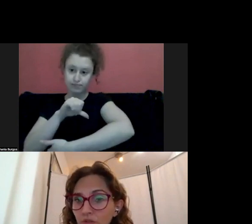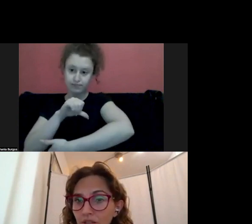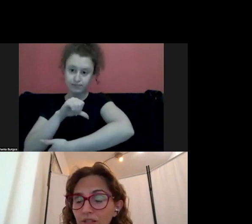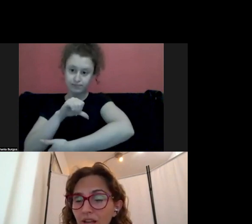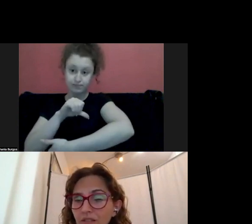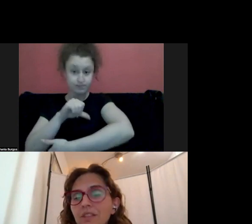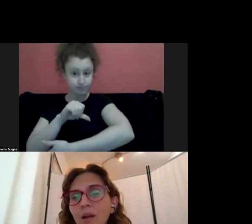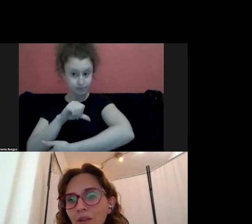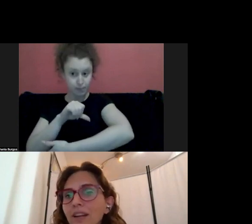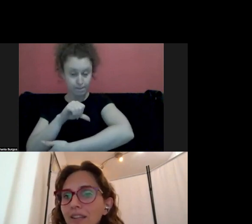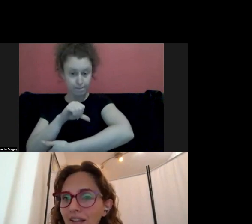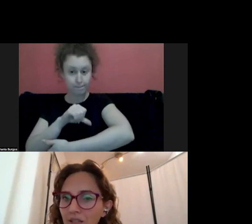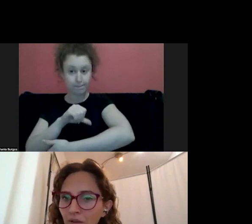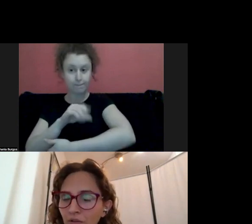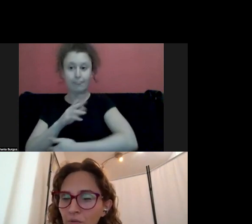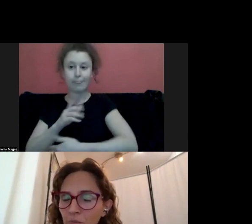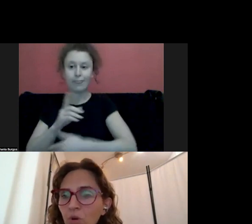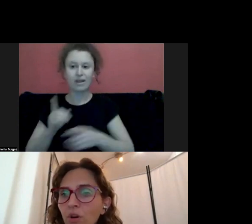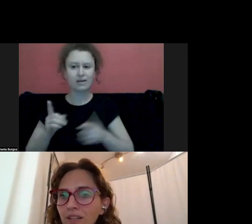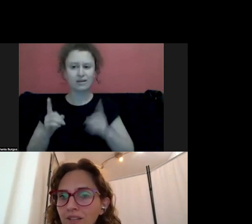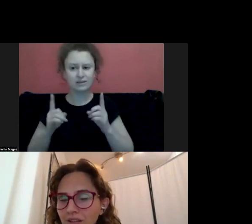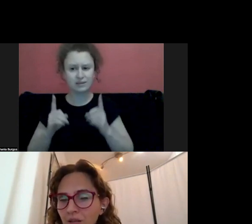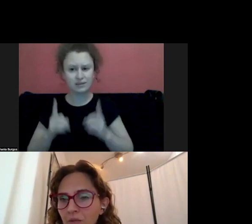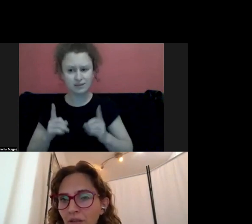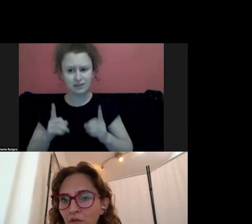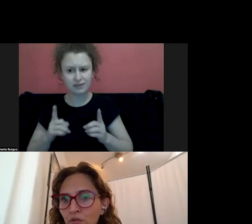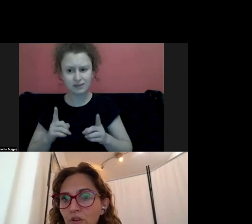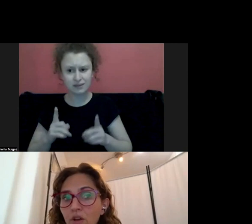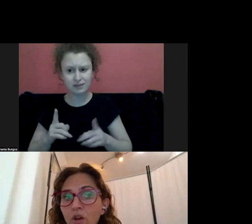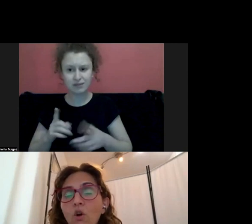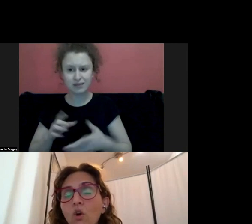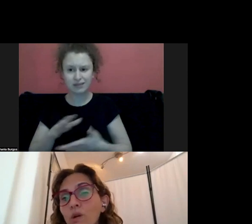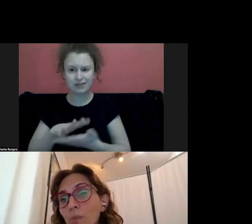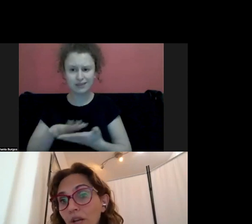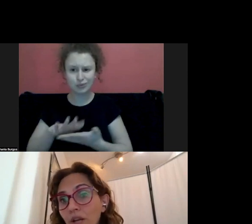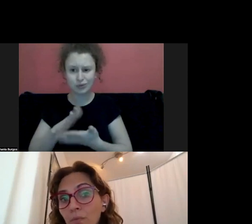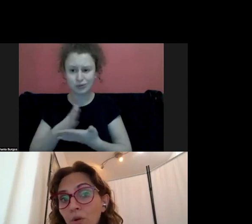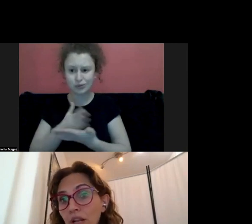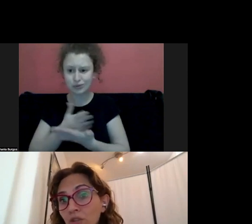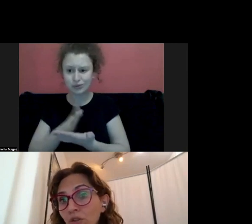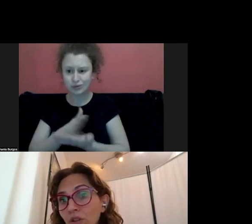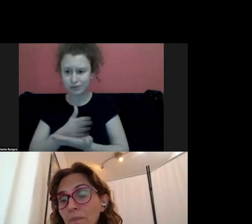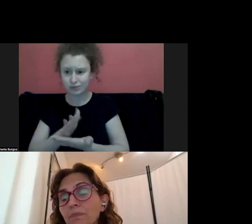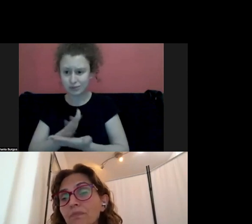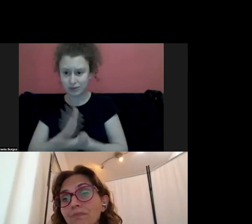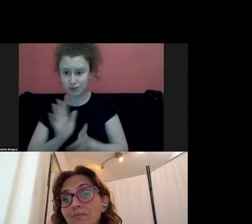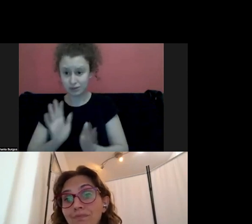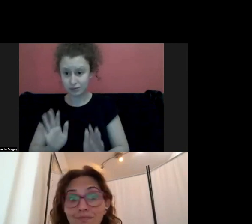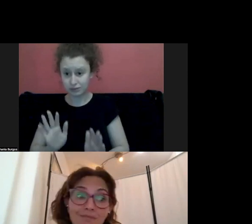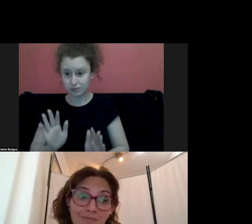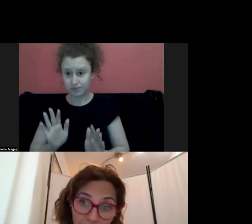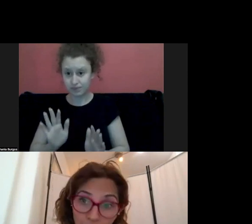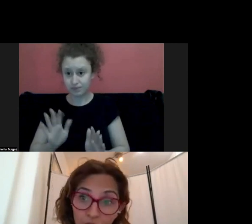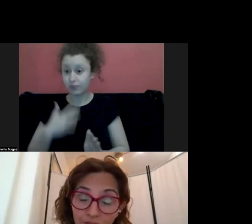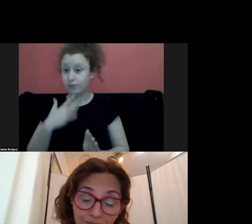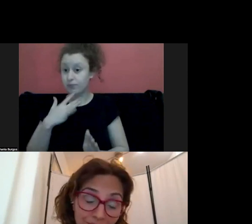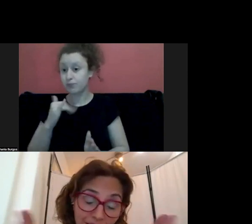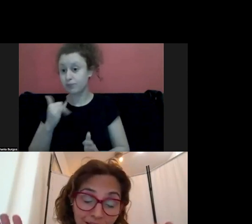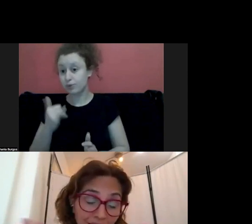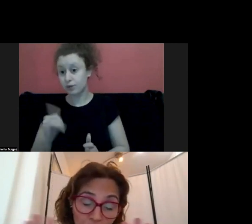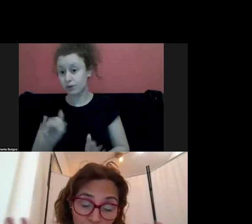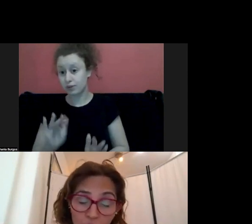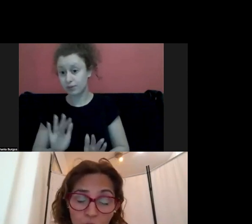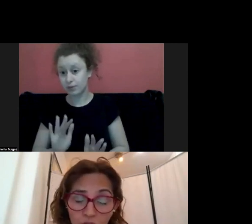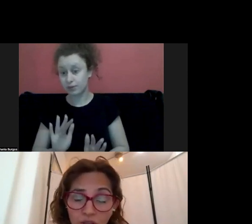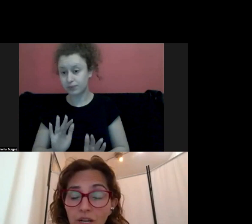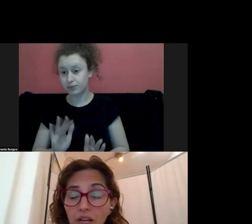hijo autista también genera situaciones muy concretas de discriminación, como por ejemplo el hecho de cosas, y